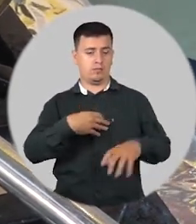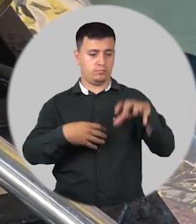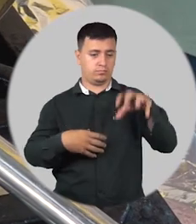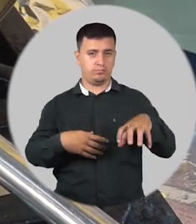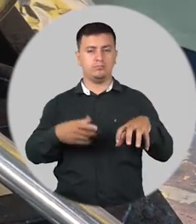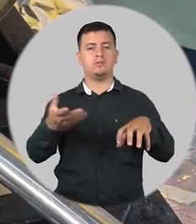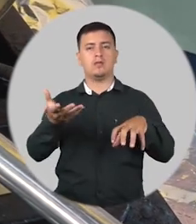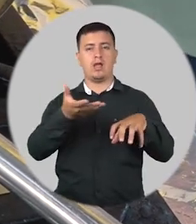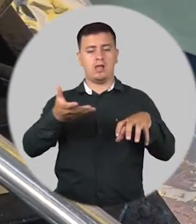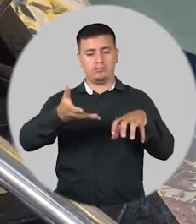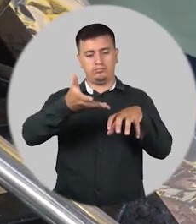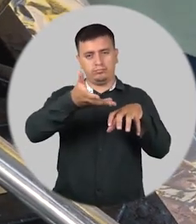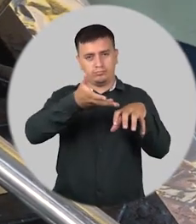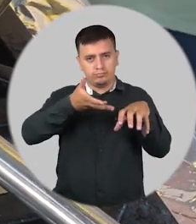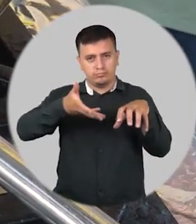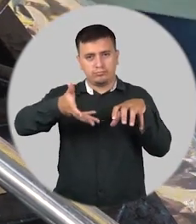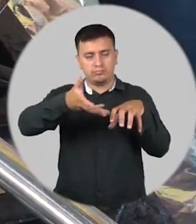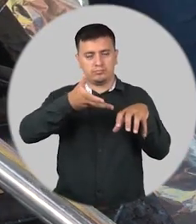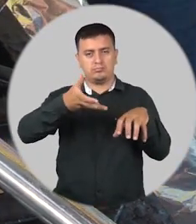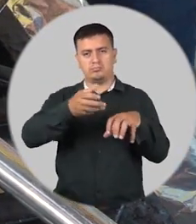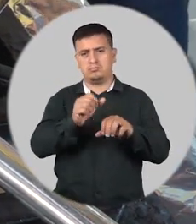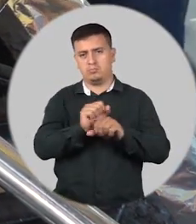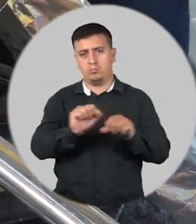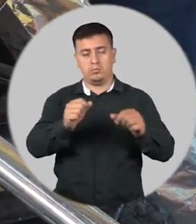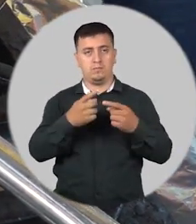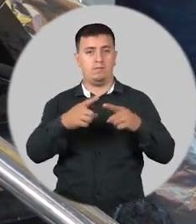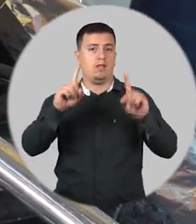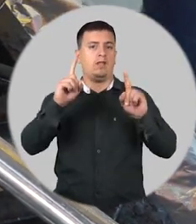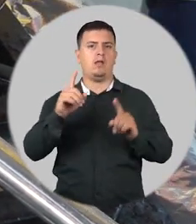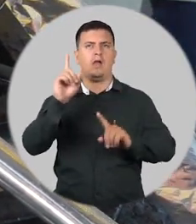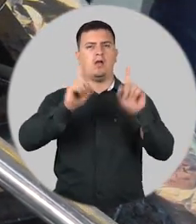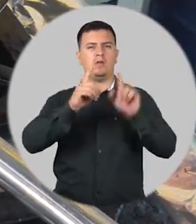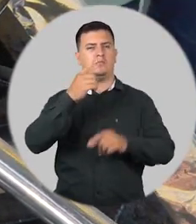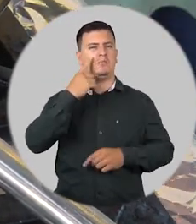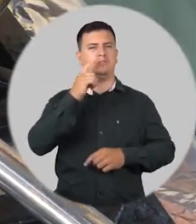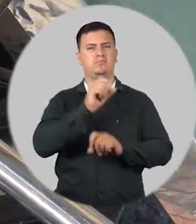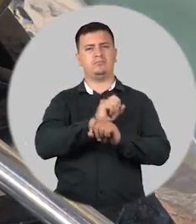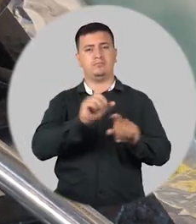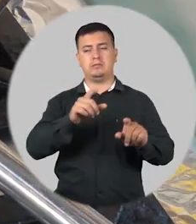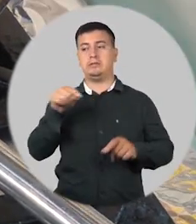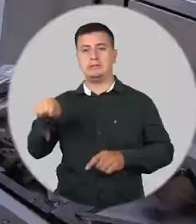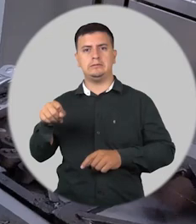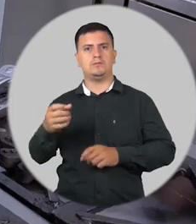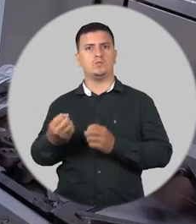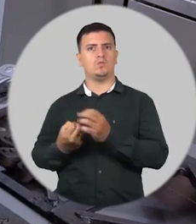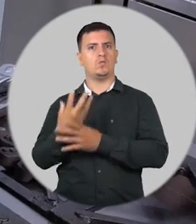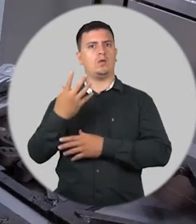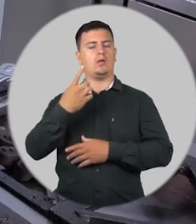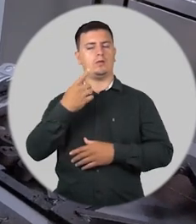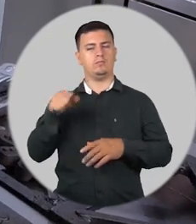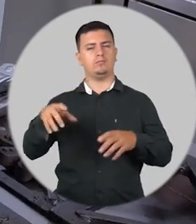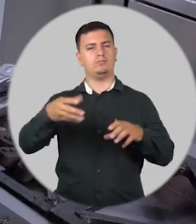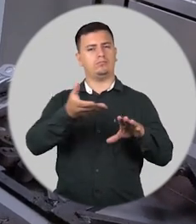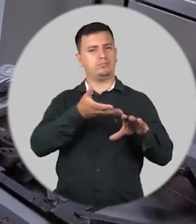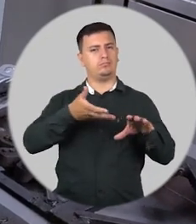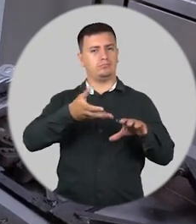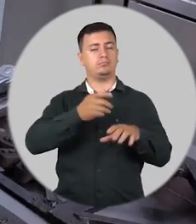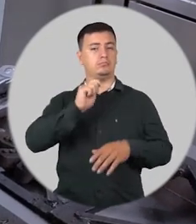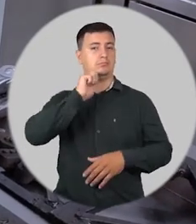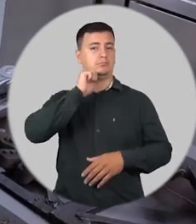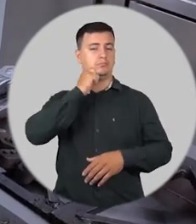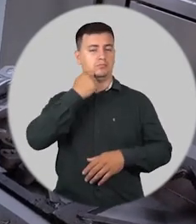una salsita así diferente. Y estoy segura que le van a